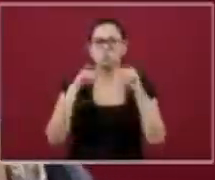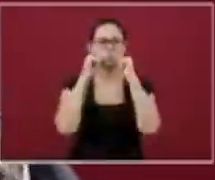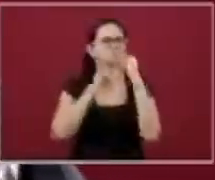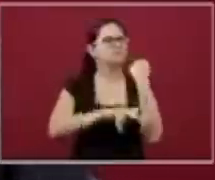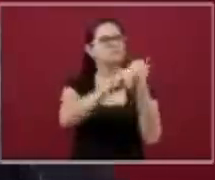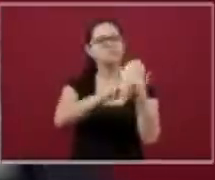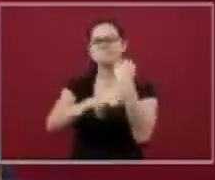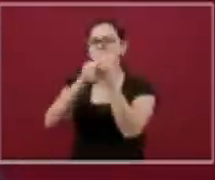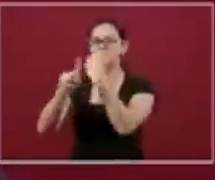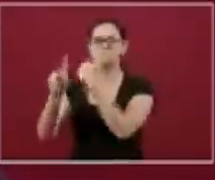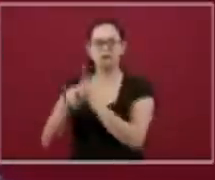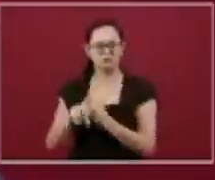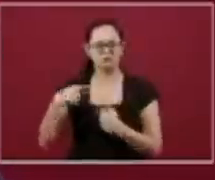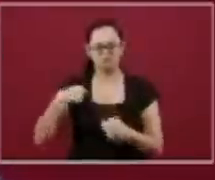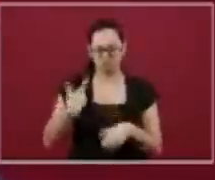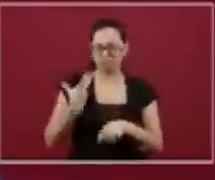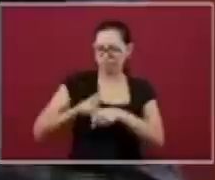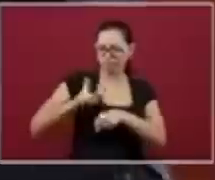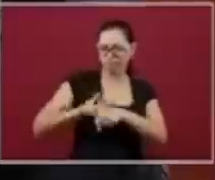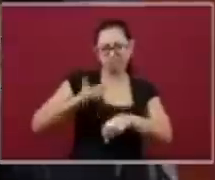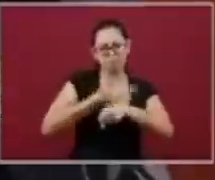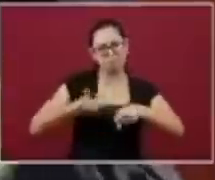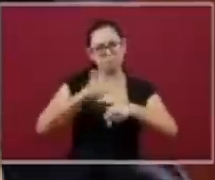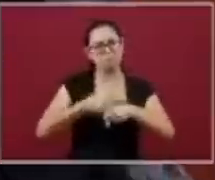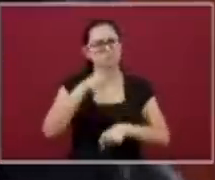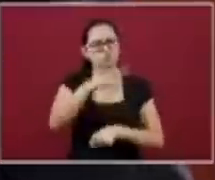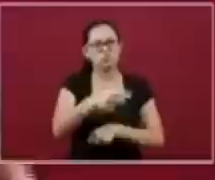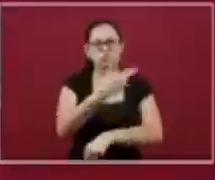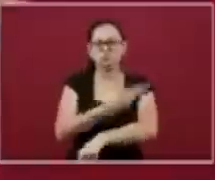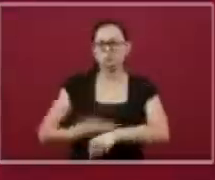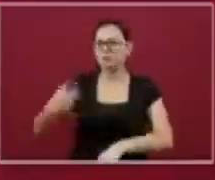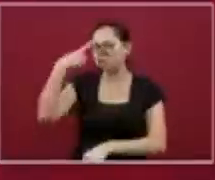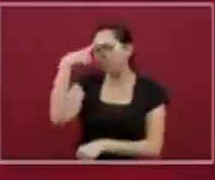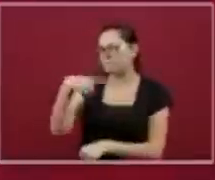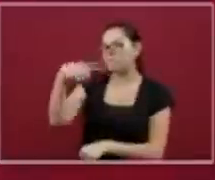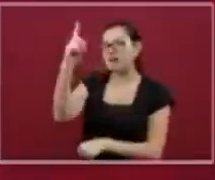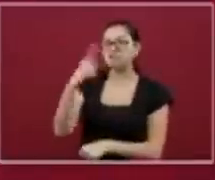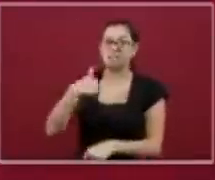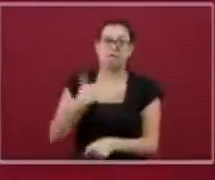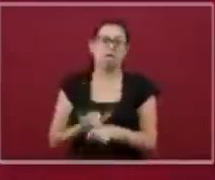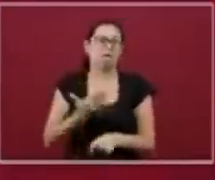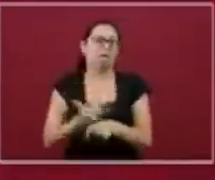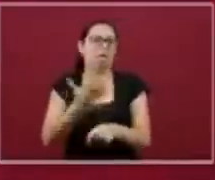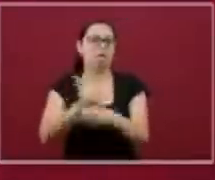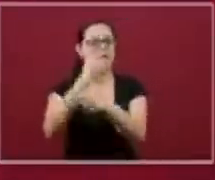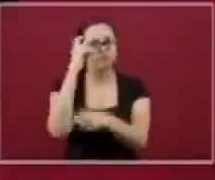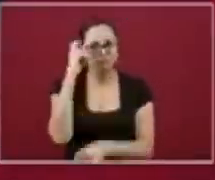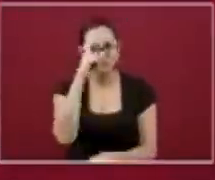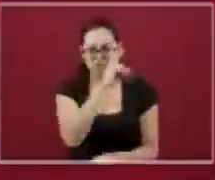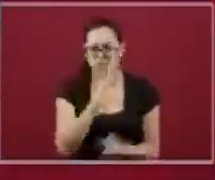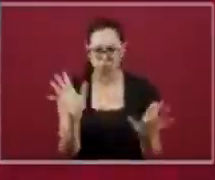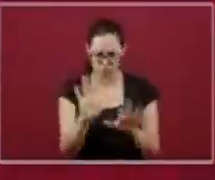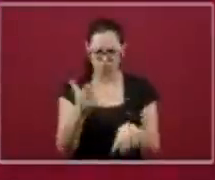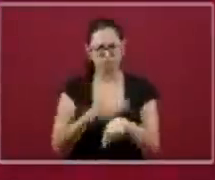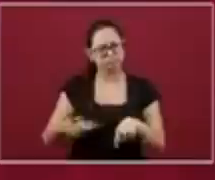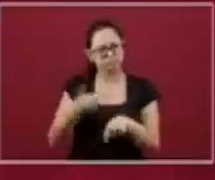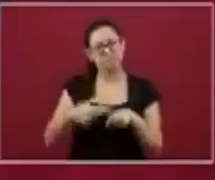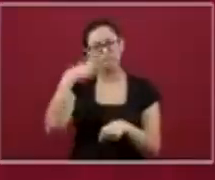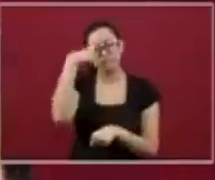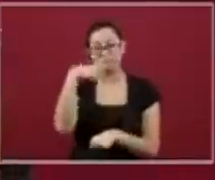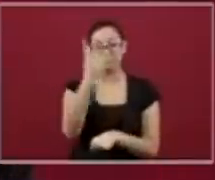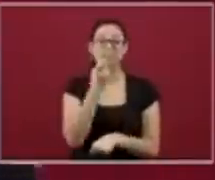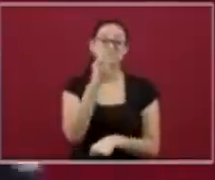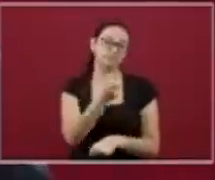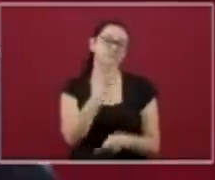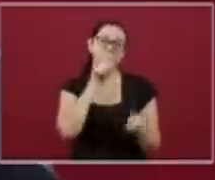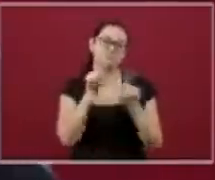vez de hacerlo al revés, dificultártelo todo. Esa es la instrucción que tenemos. Y mucho es de, por eso, involucrar a todo el gobierno, para que eso